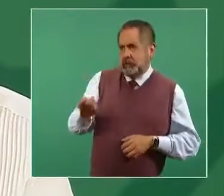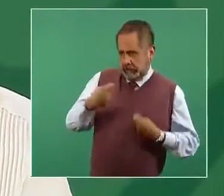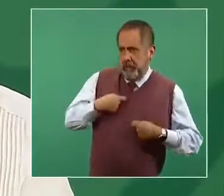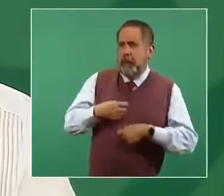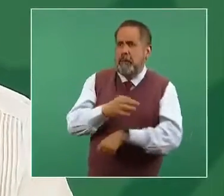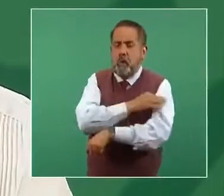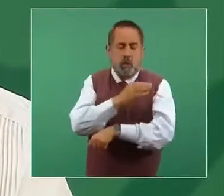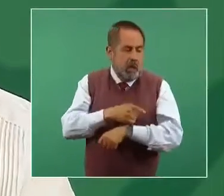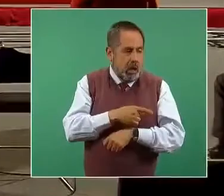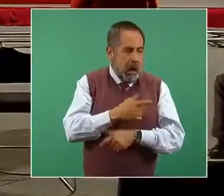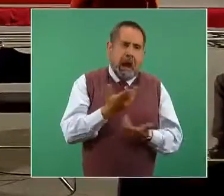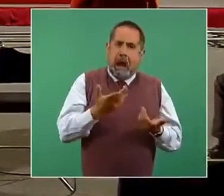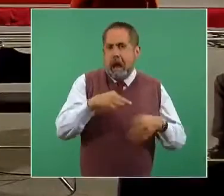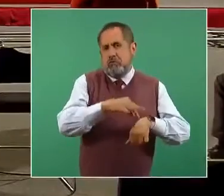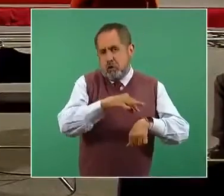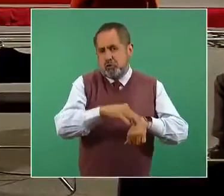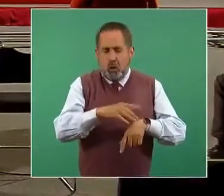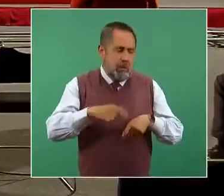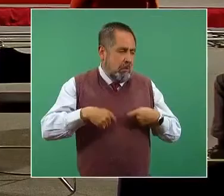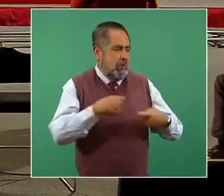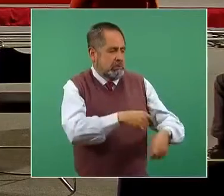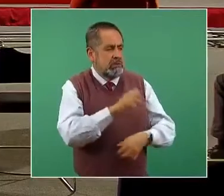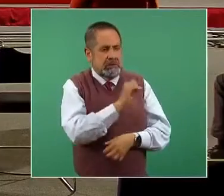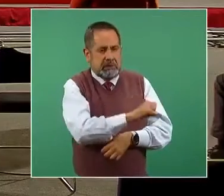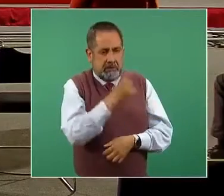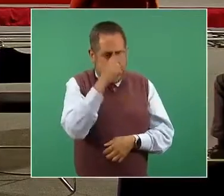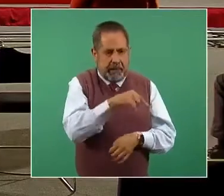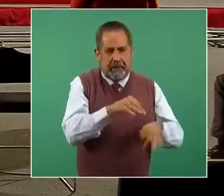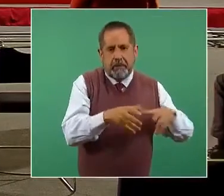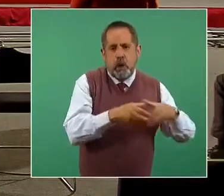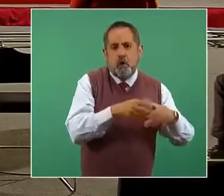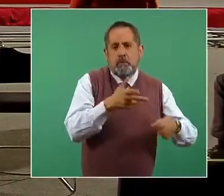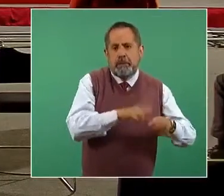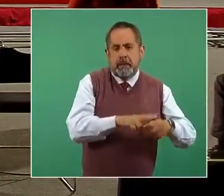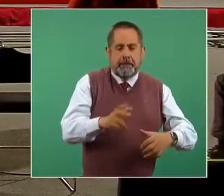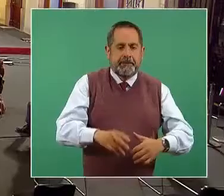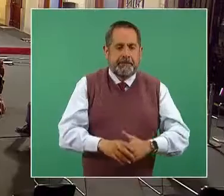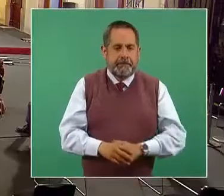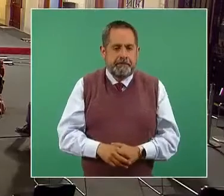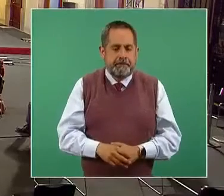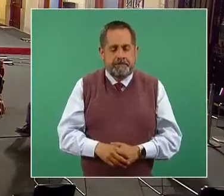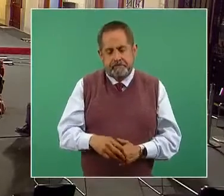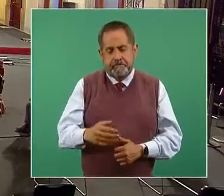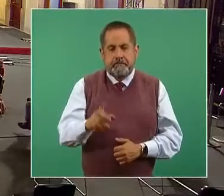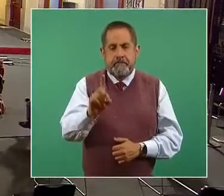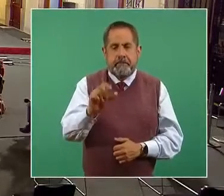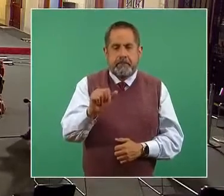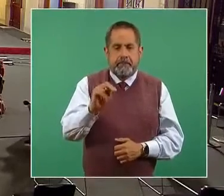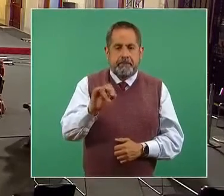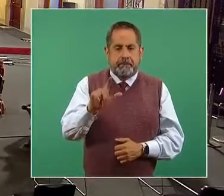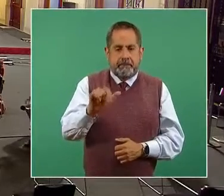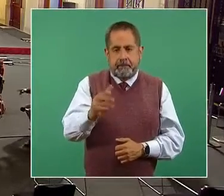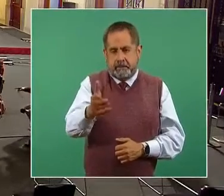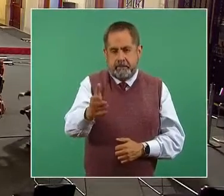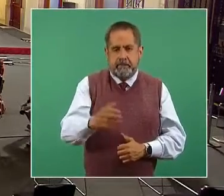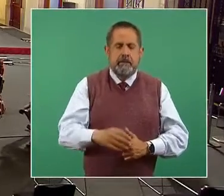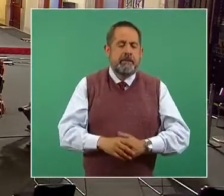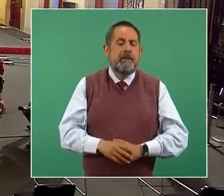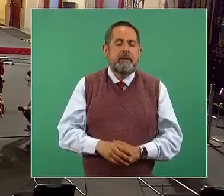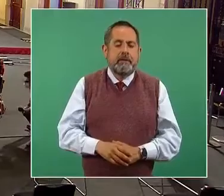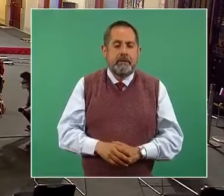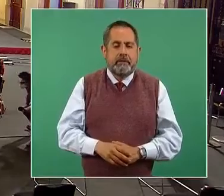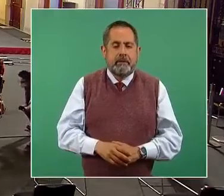presente en el caso de las mujeres embarazadas. Muy bien. Daniela Pastrana, pie de página.